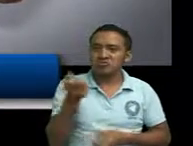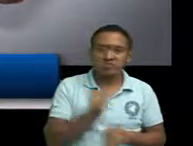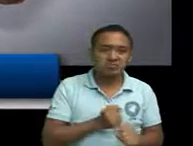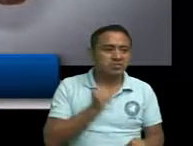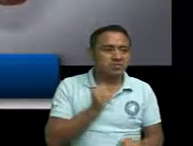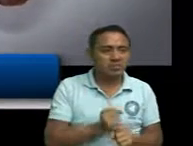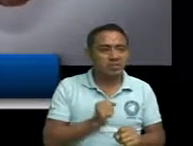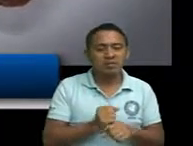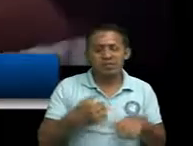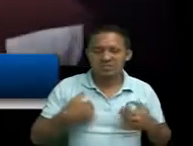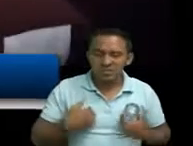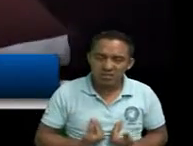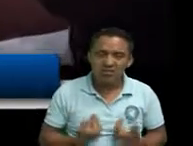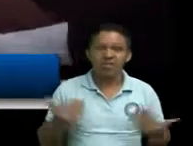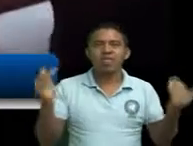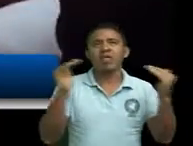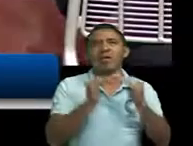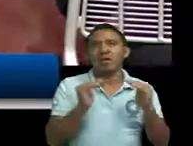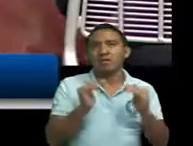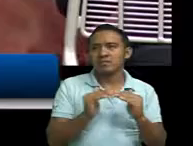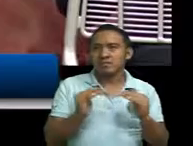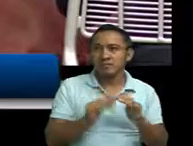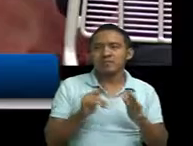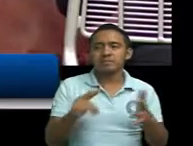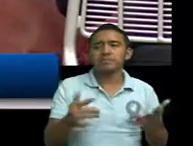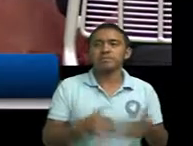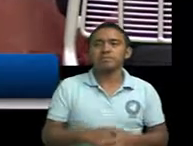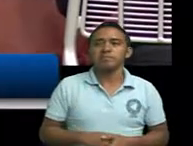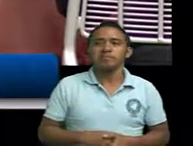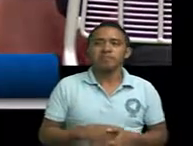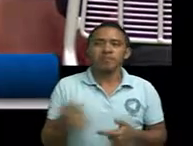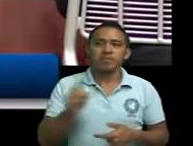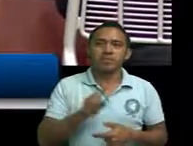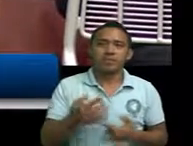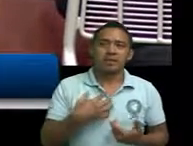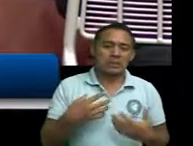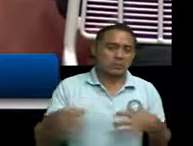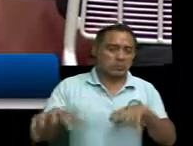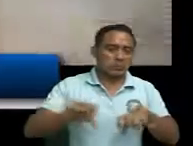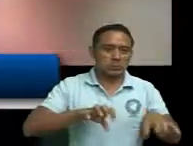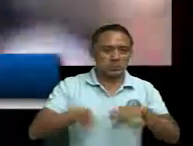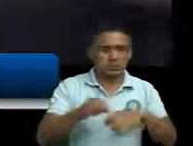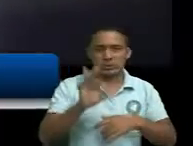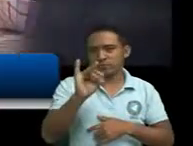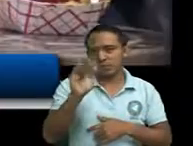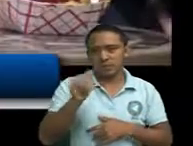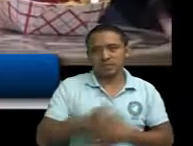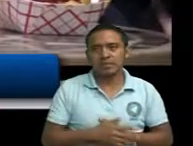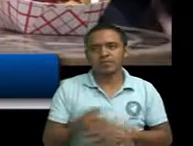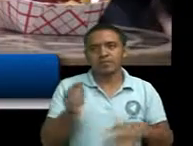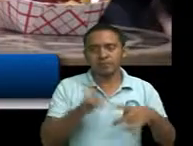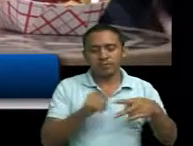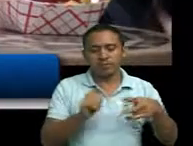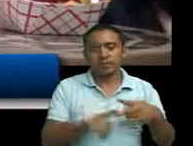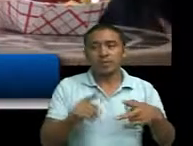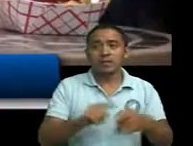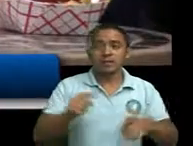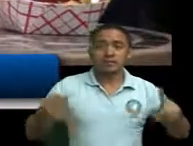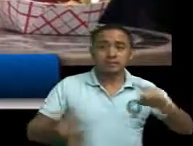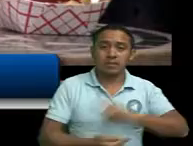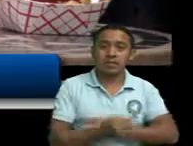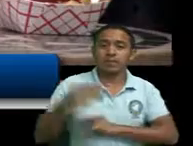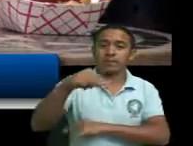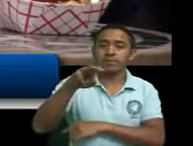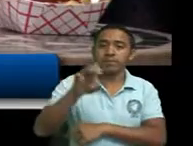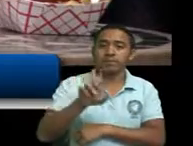trabajar, llega cansado a su casa y entonces eso hace de que no tenga ya actividad física. Entonces influyen las dos cosas, el cambio